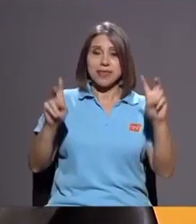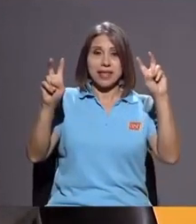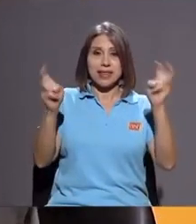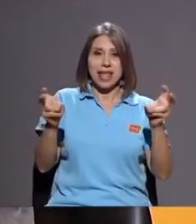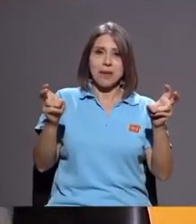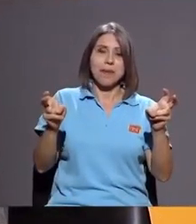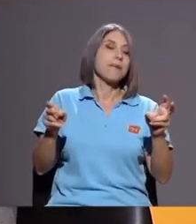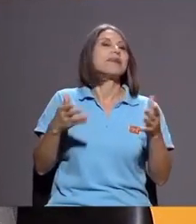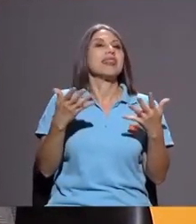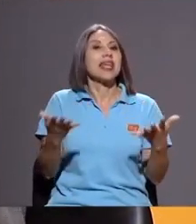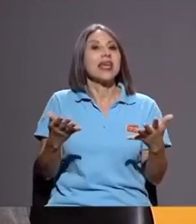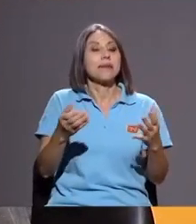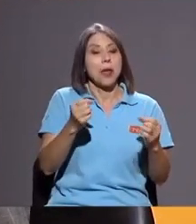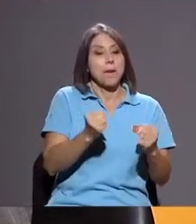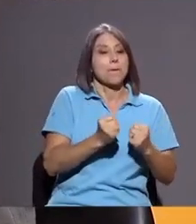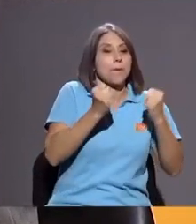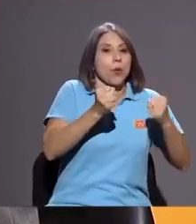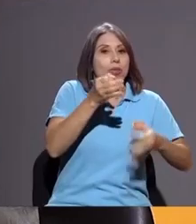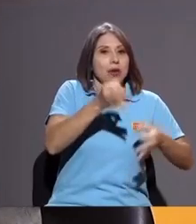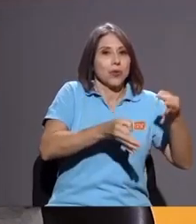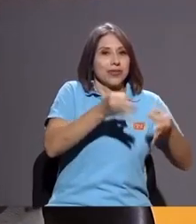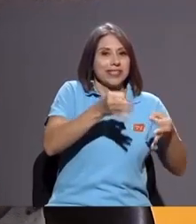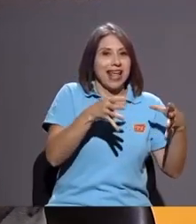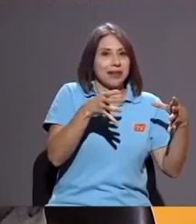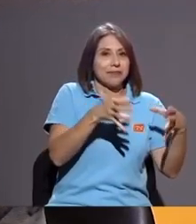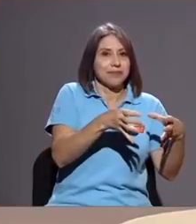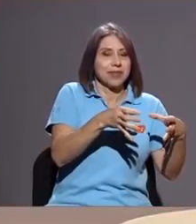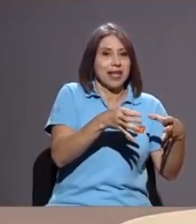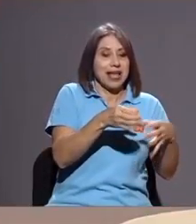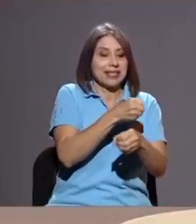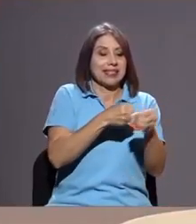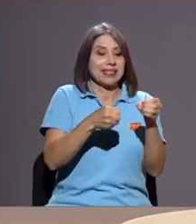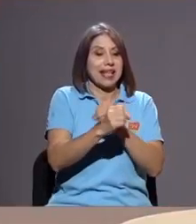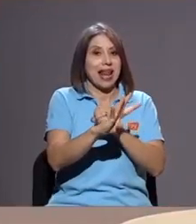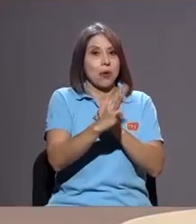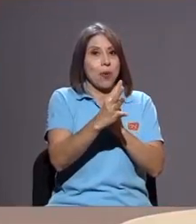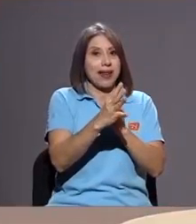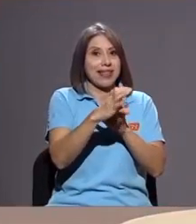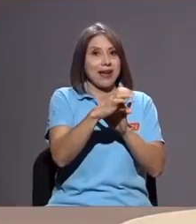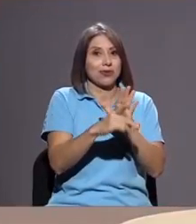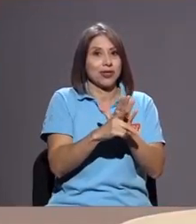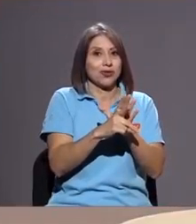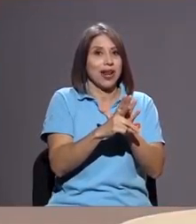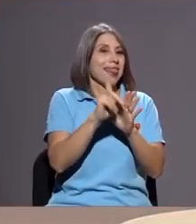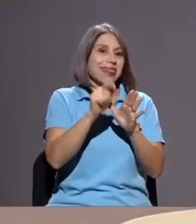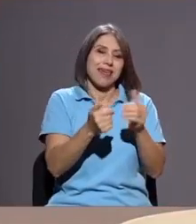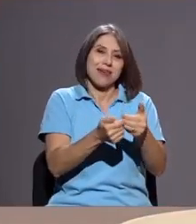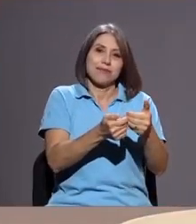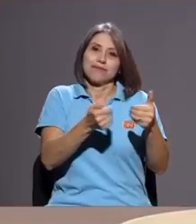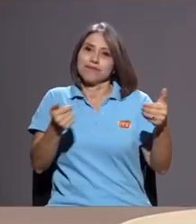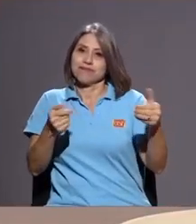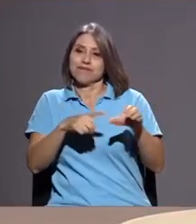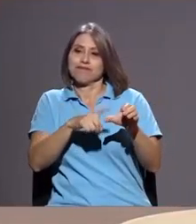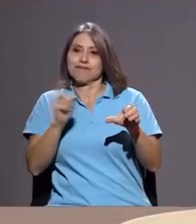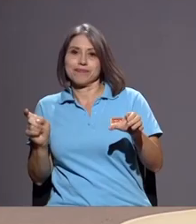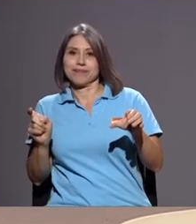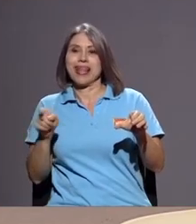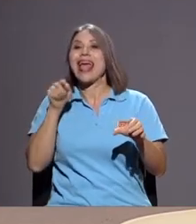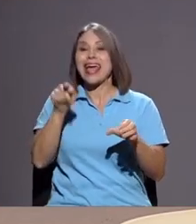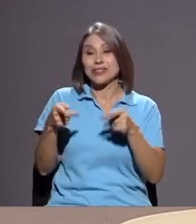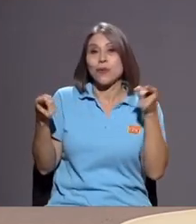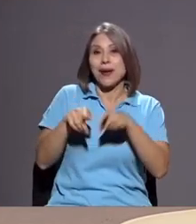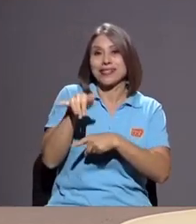sacar la sala constitucional del ámbito del Poder Judicial. Eso es así en todos los países, digamos, en que tiene tribunales